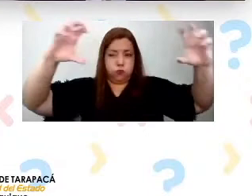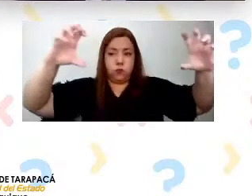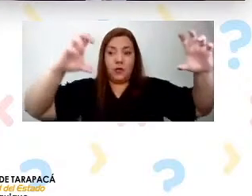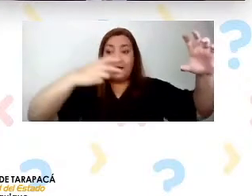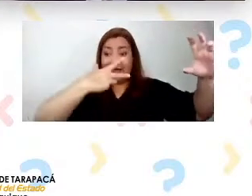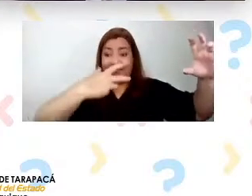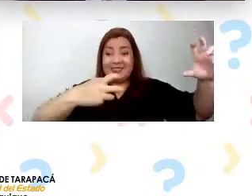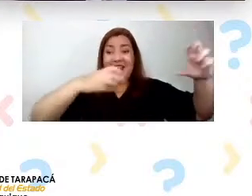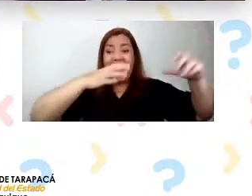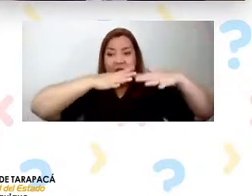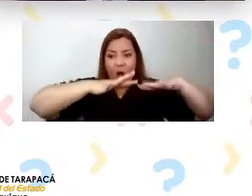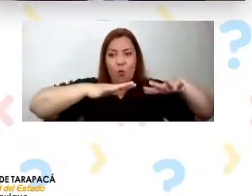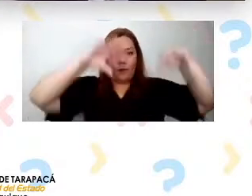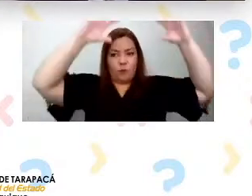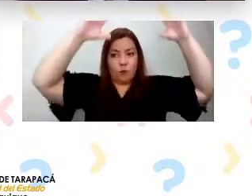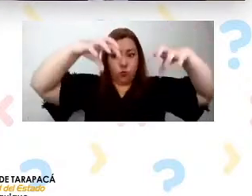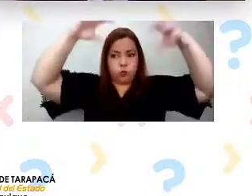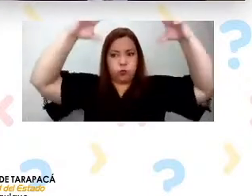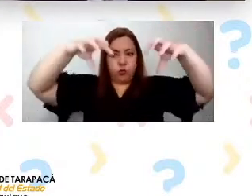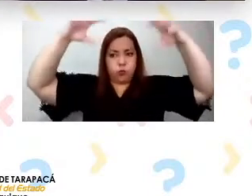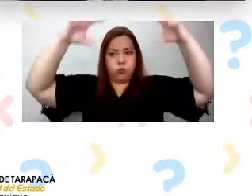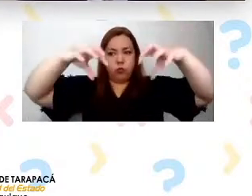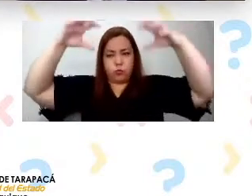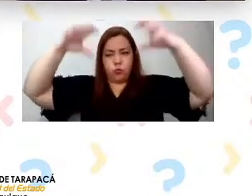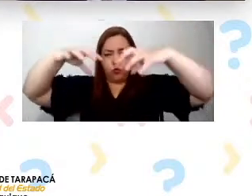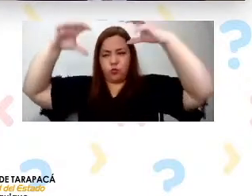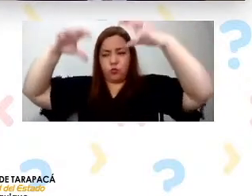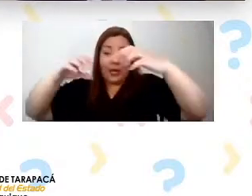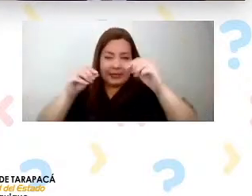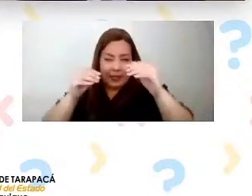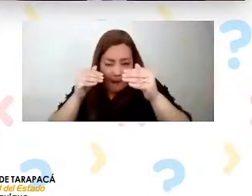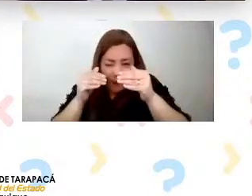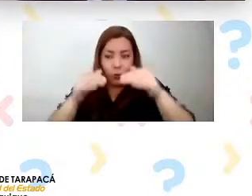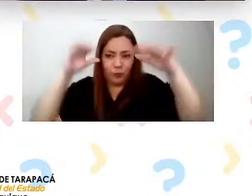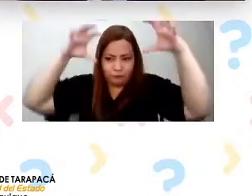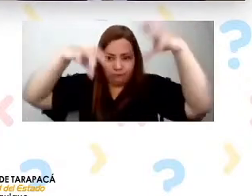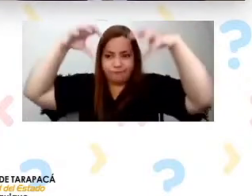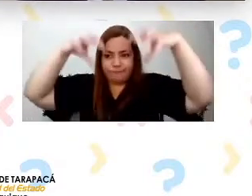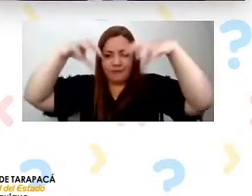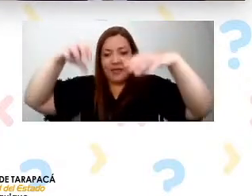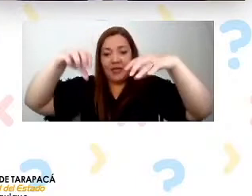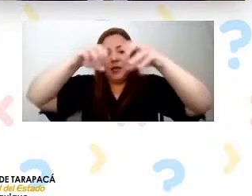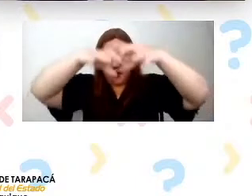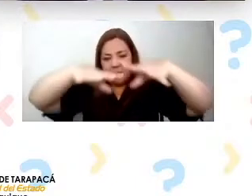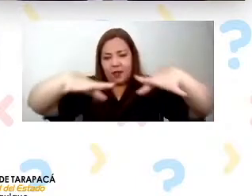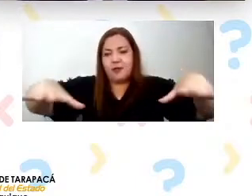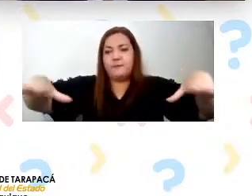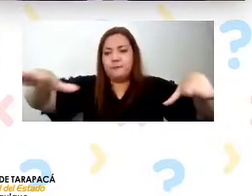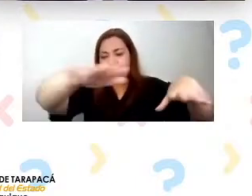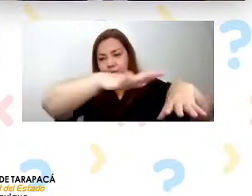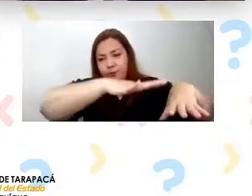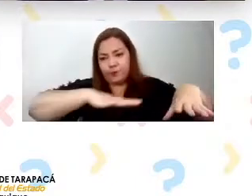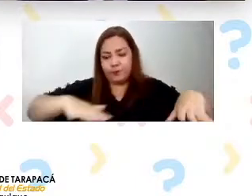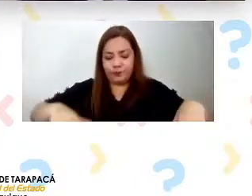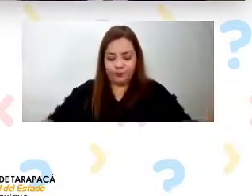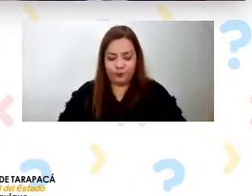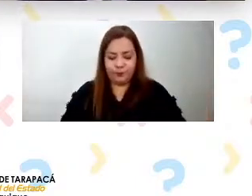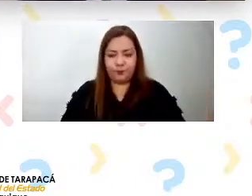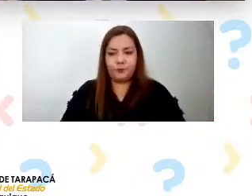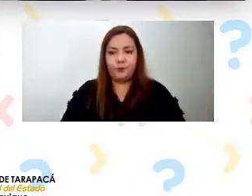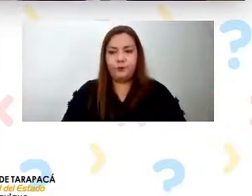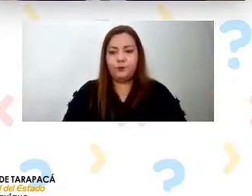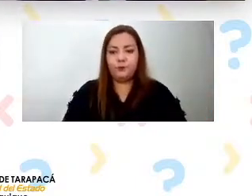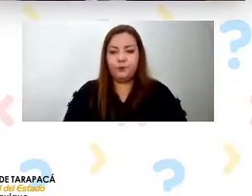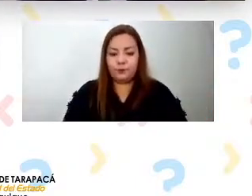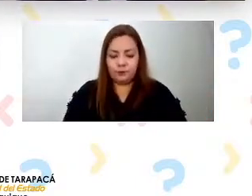gaseoso que están a punto de precipitar y caer sobre la superficie de la Tierra.